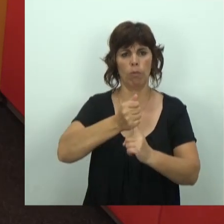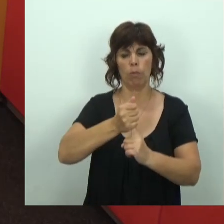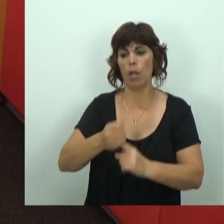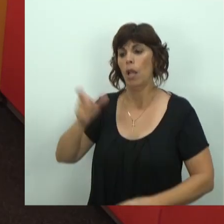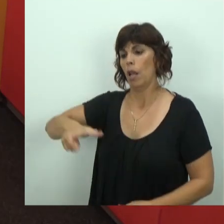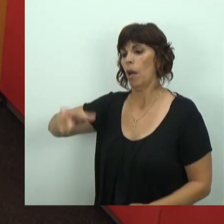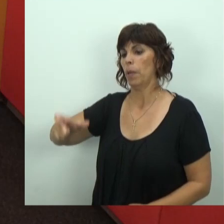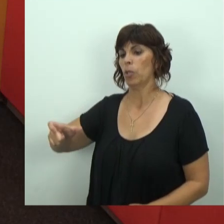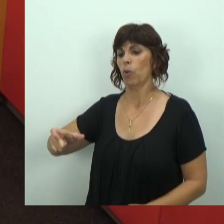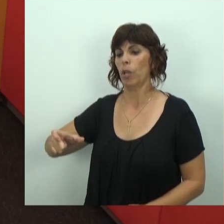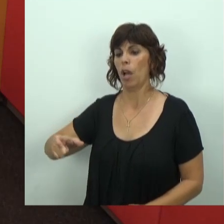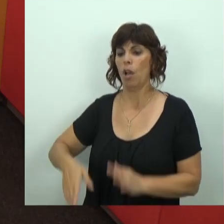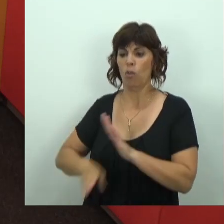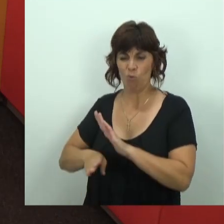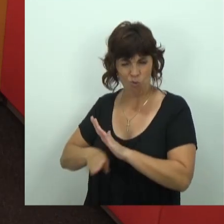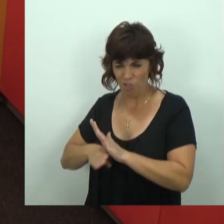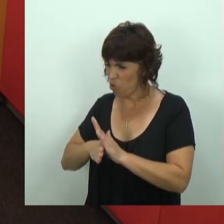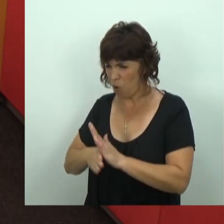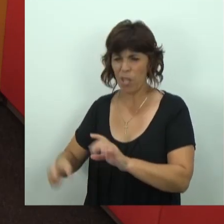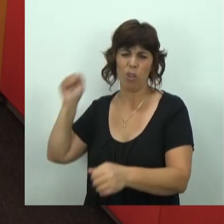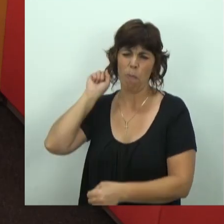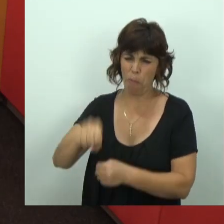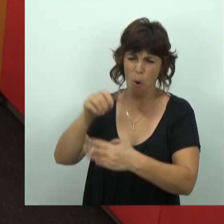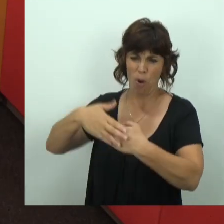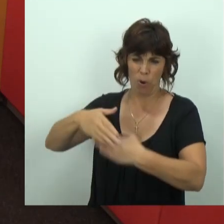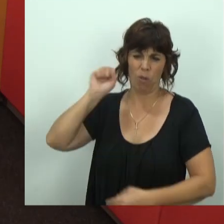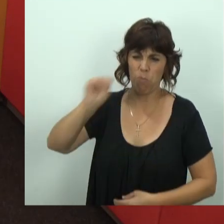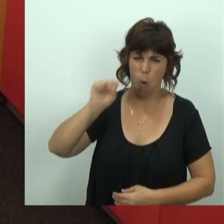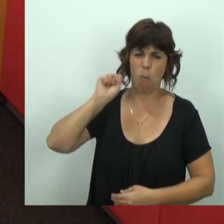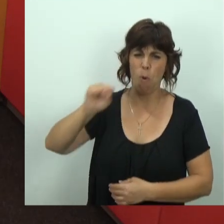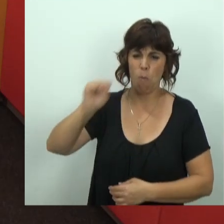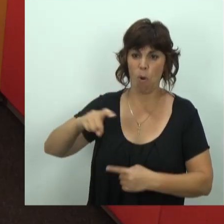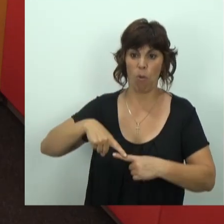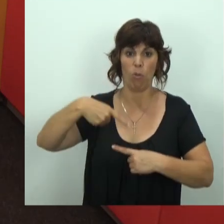el que constantemente toca la puerta, se le abrirá.